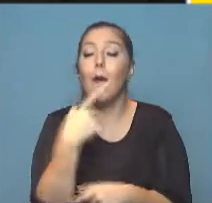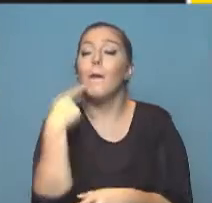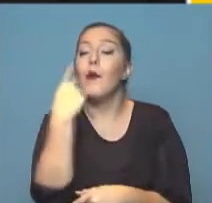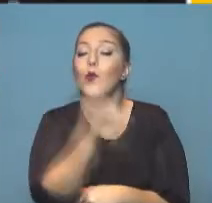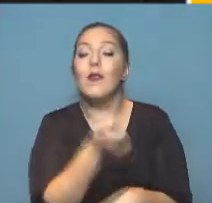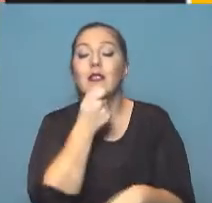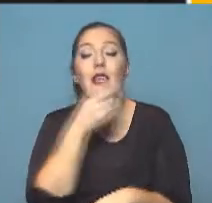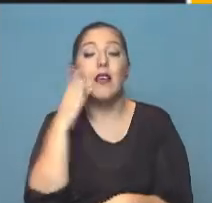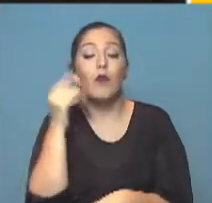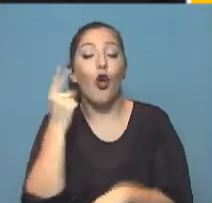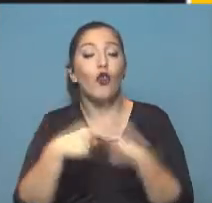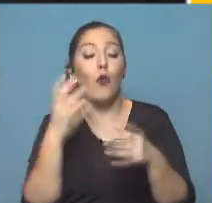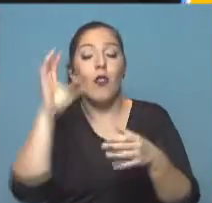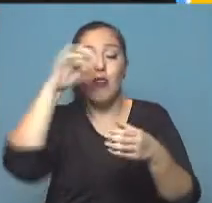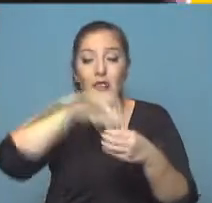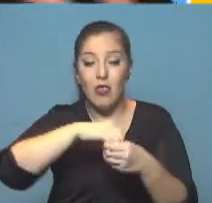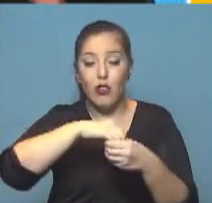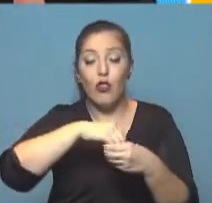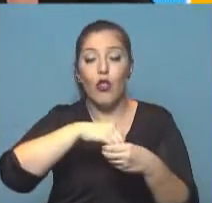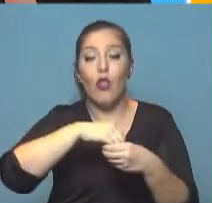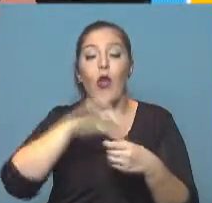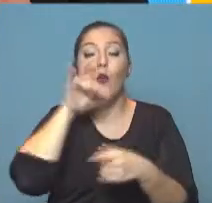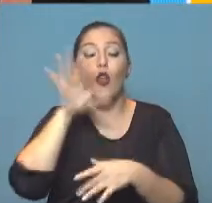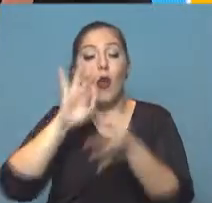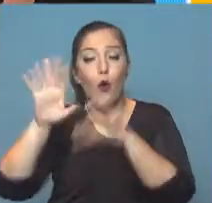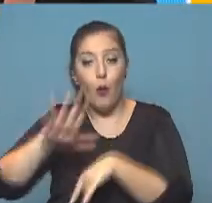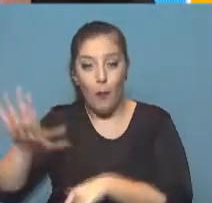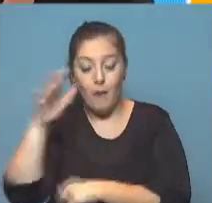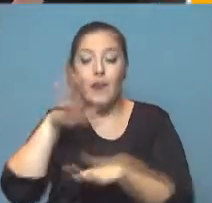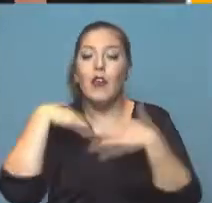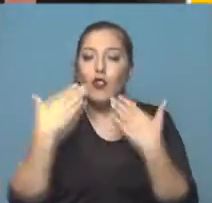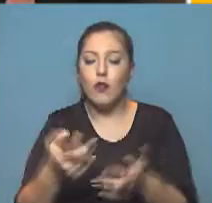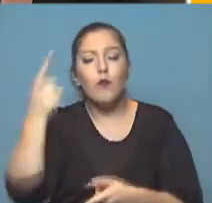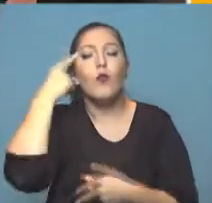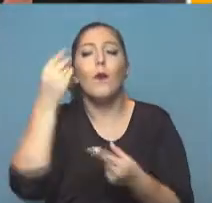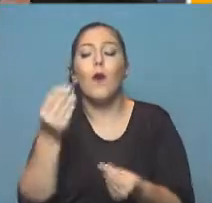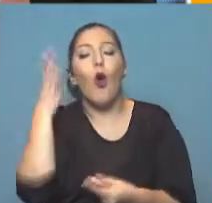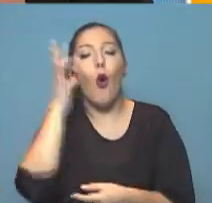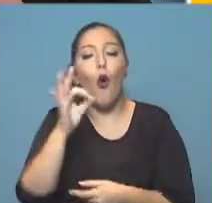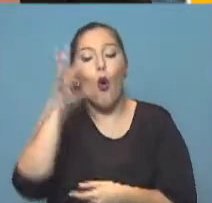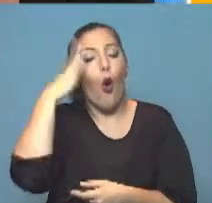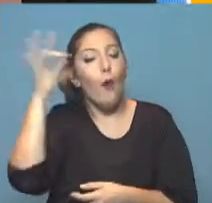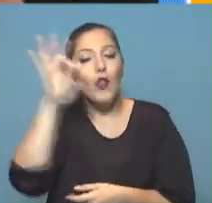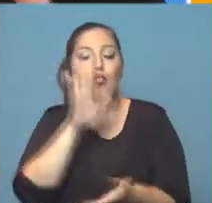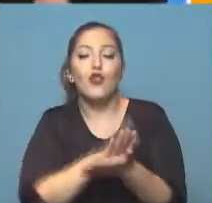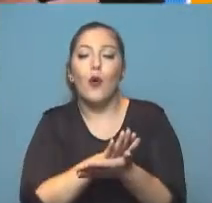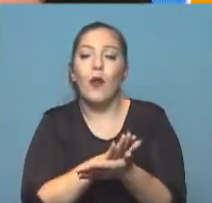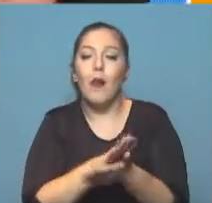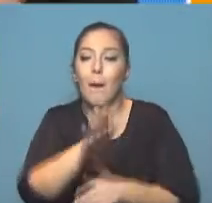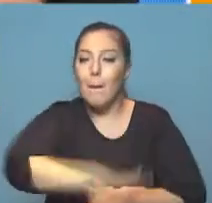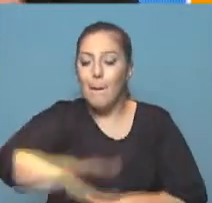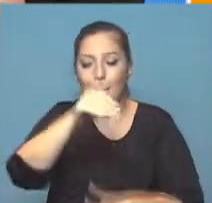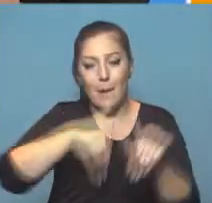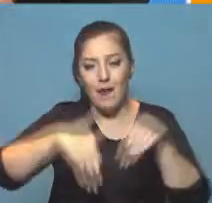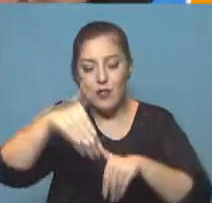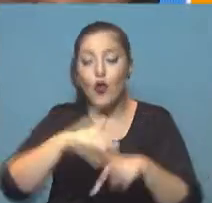Gran Bretaña siga en la Unión Europea o no. Entonces, ¿cuál es tu perspectiva o tu opinión respecto de la cuestión de los plebiscitos? Digo, en